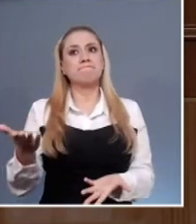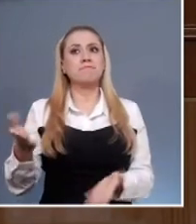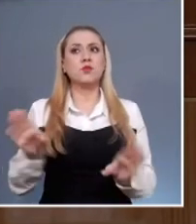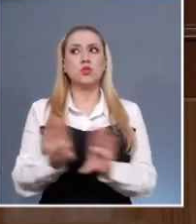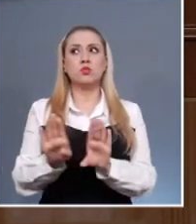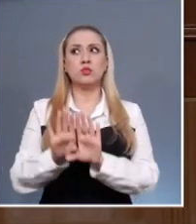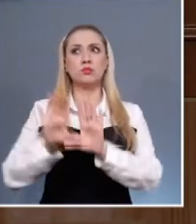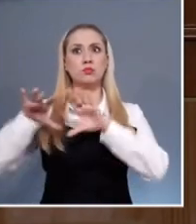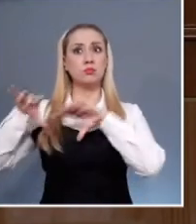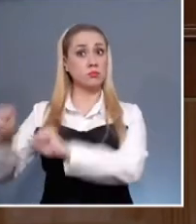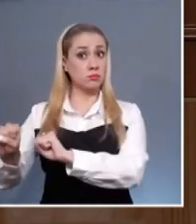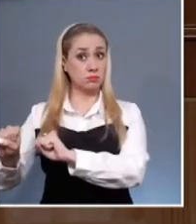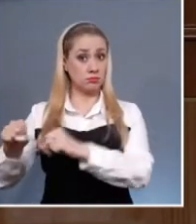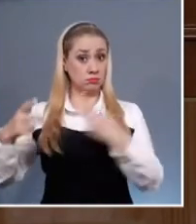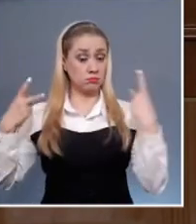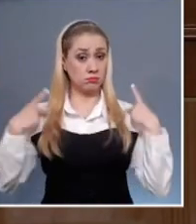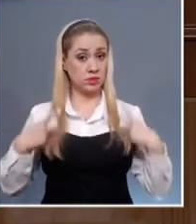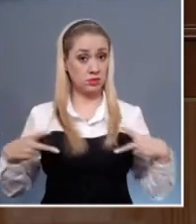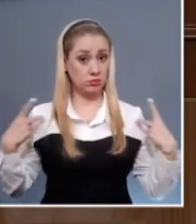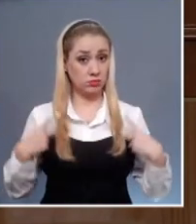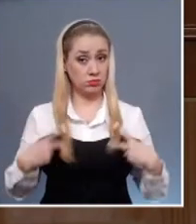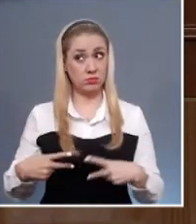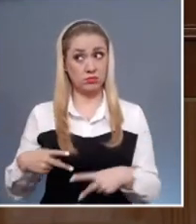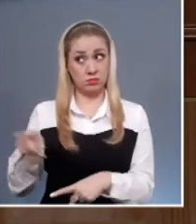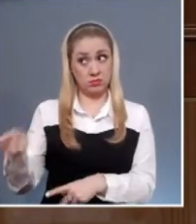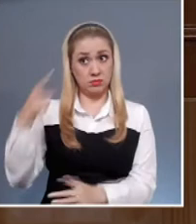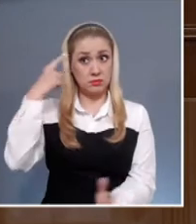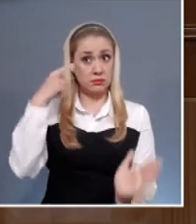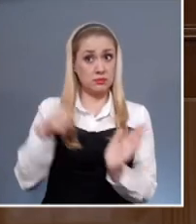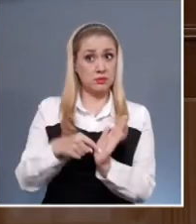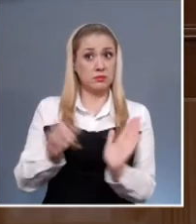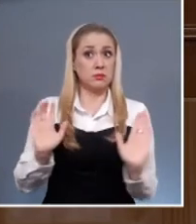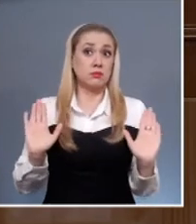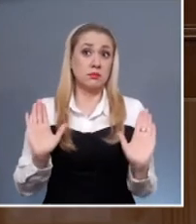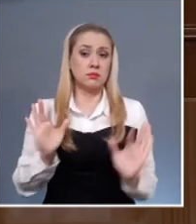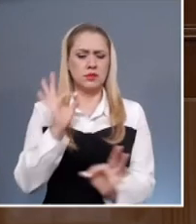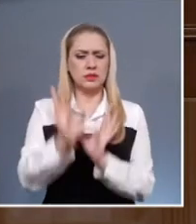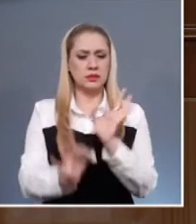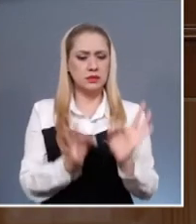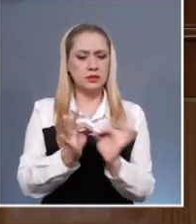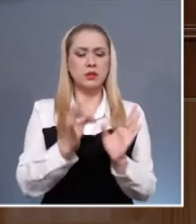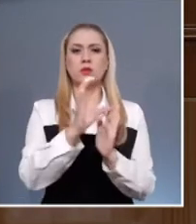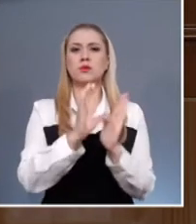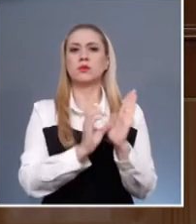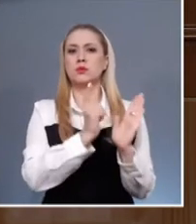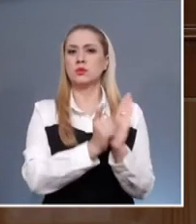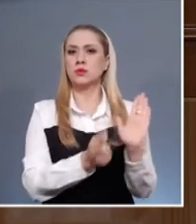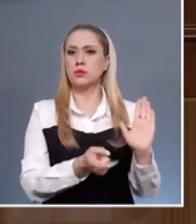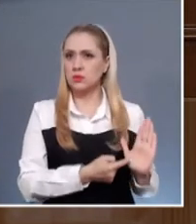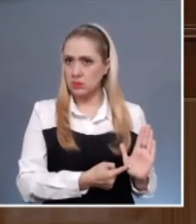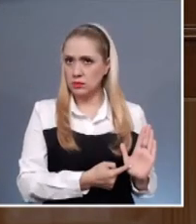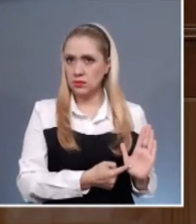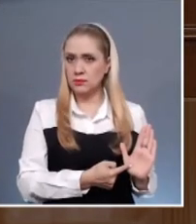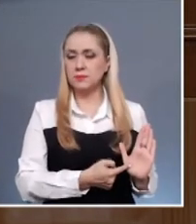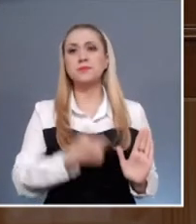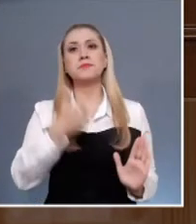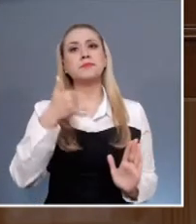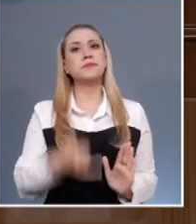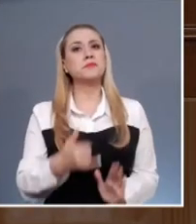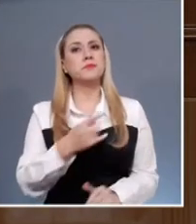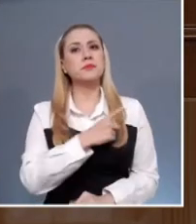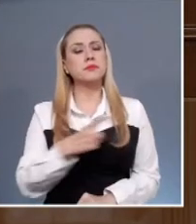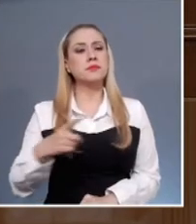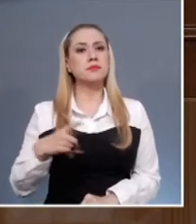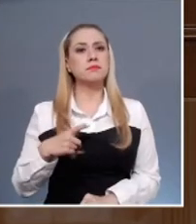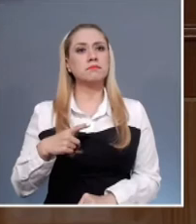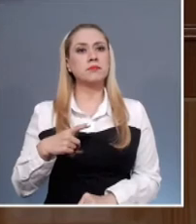presuntamente criminales hayan cumplido con la Constitución. Y tenemos que anteponer los derechos